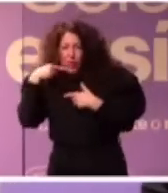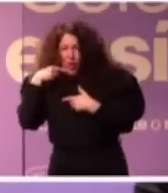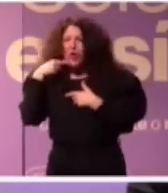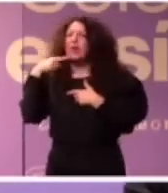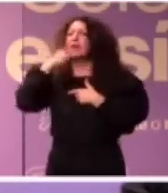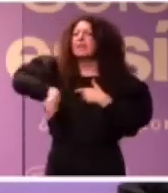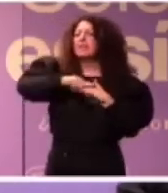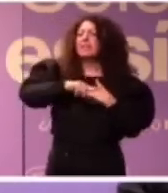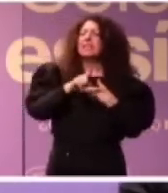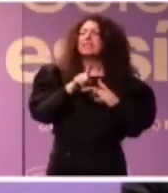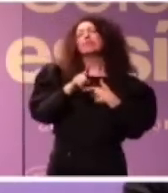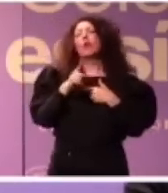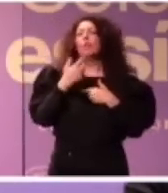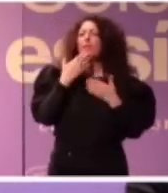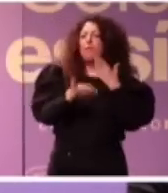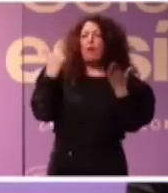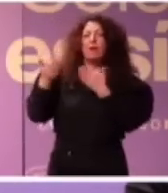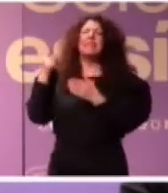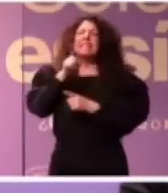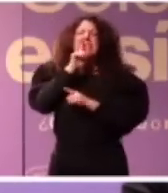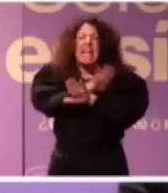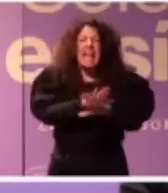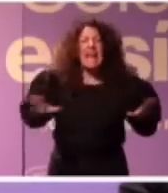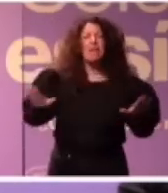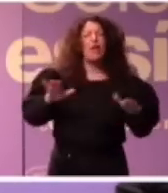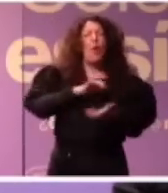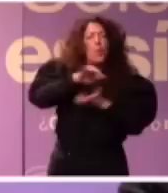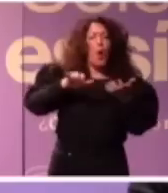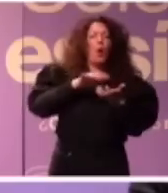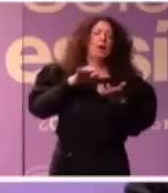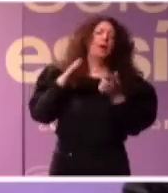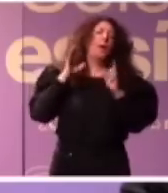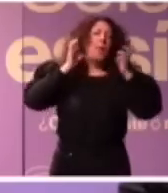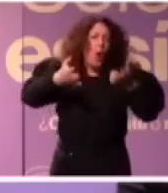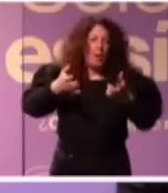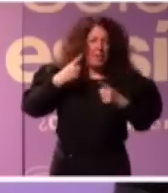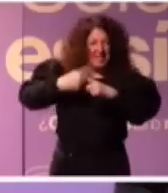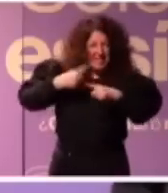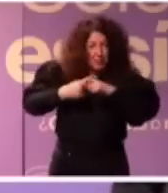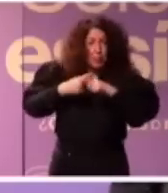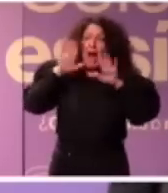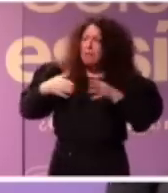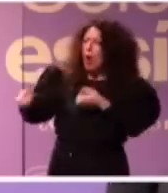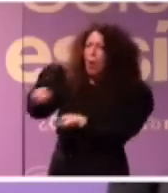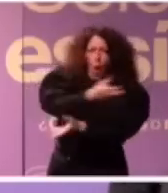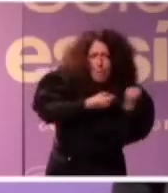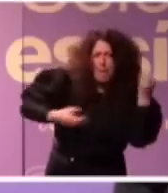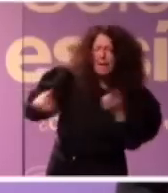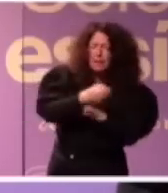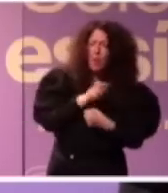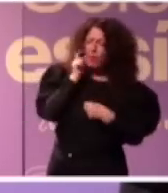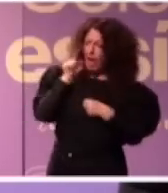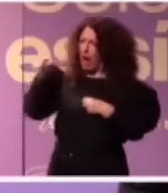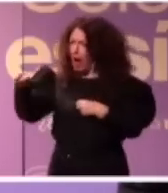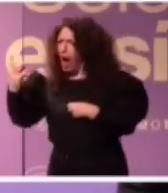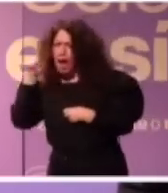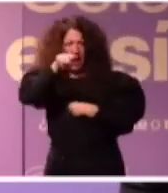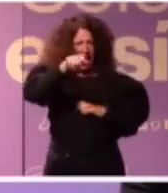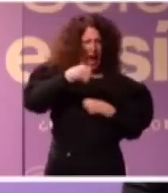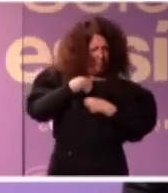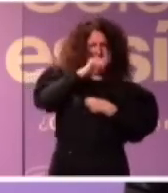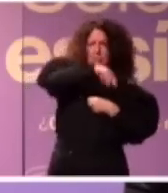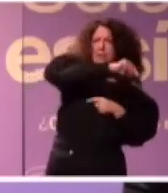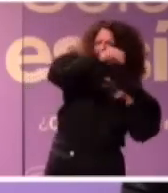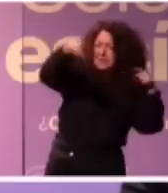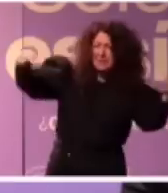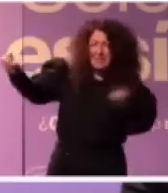de mantener en silencio las violencias sexuales que sufren, las compartimos entre todas, nos damos cuenta de lo que te pasó a ti, también me ha